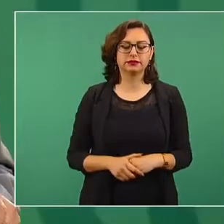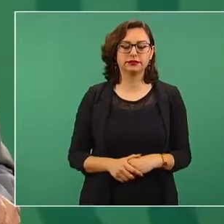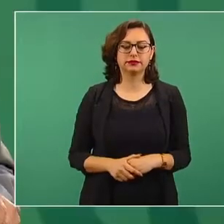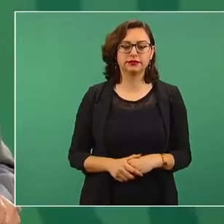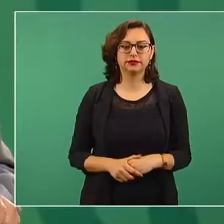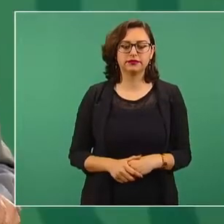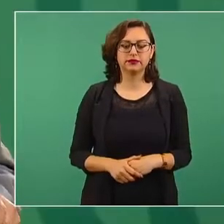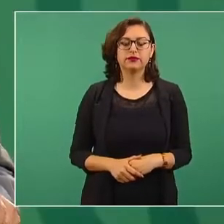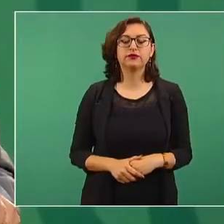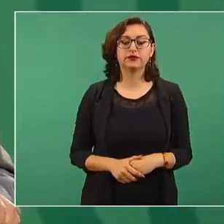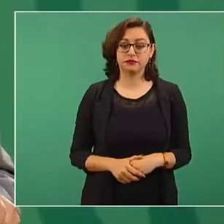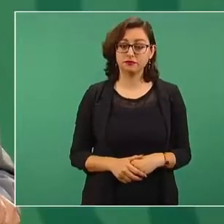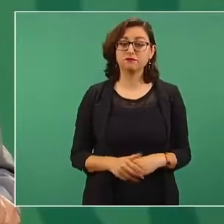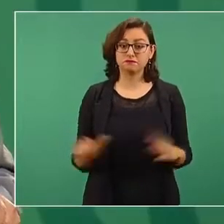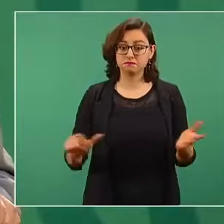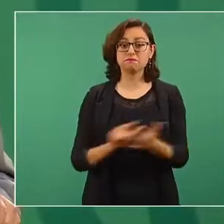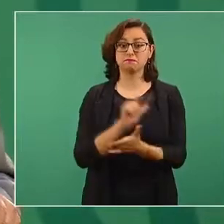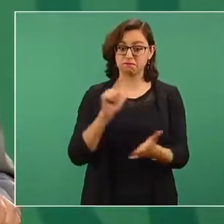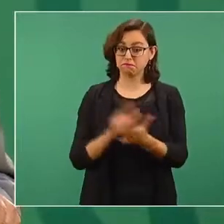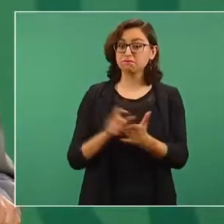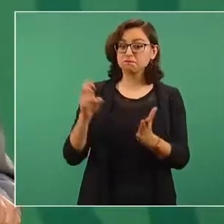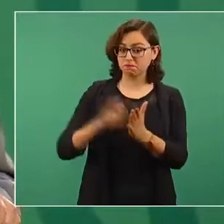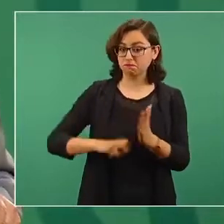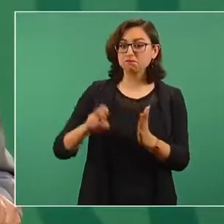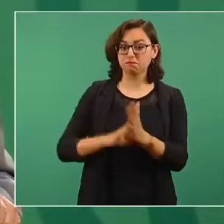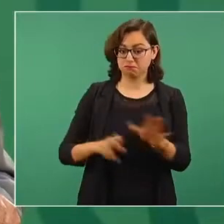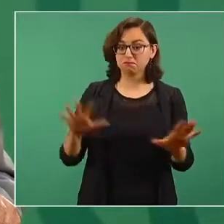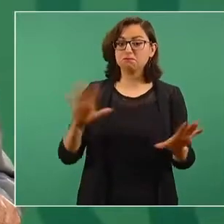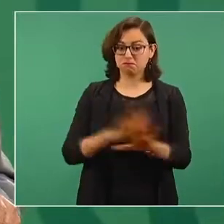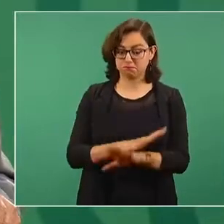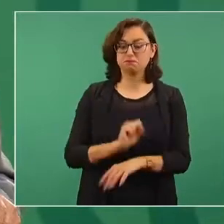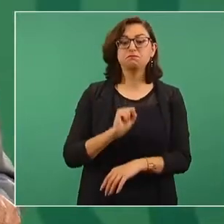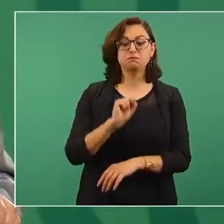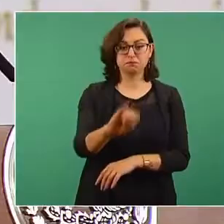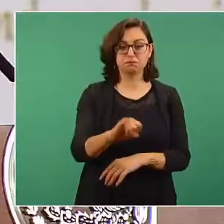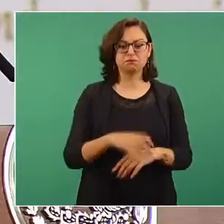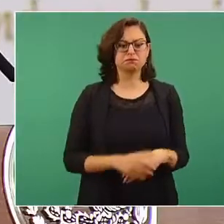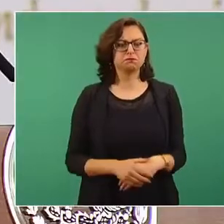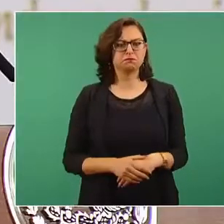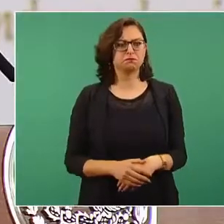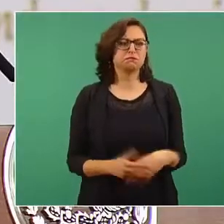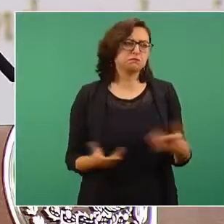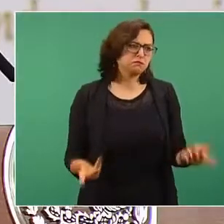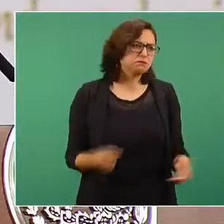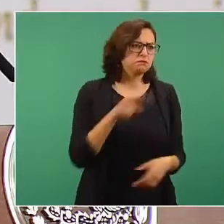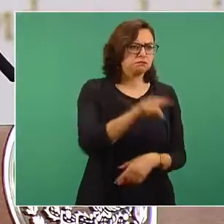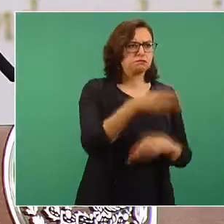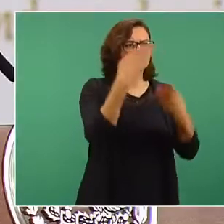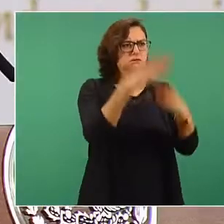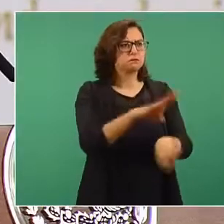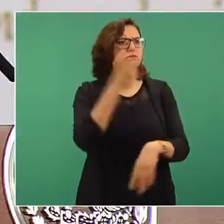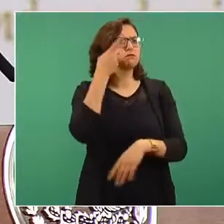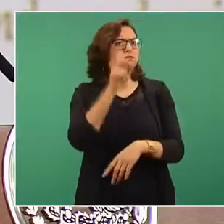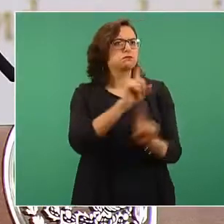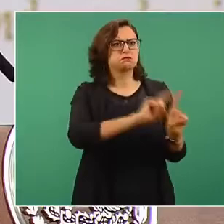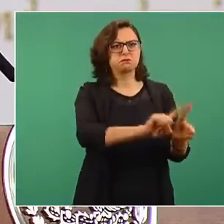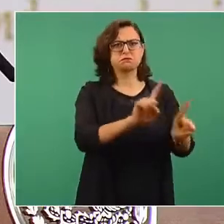Entonces, sí vamos a una reforma. No fue muy bien con los dueños de bancos. Acerca de